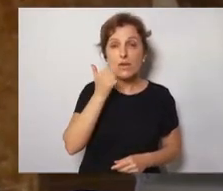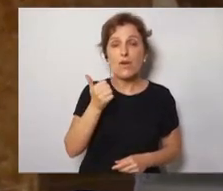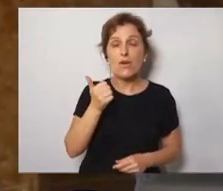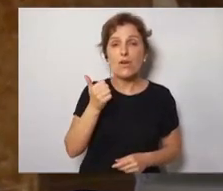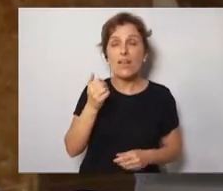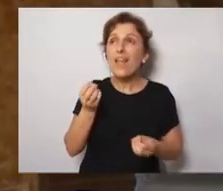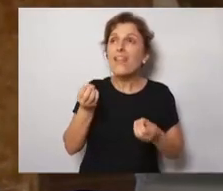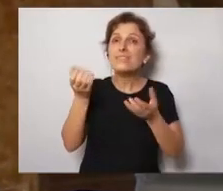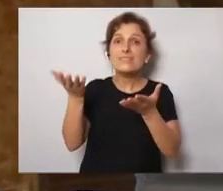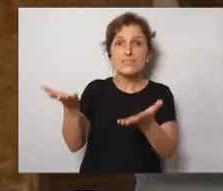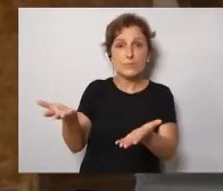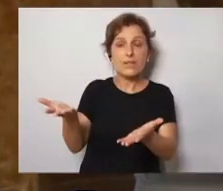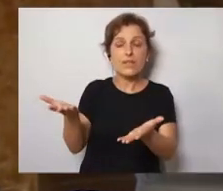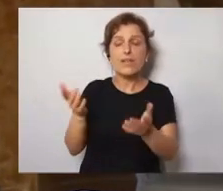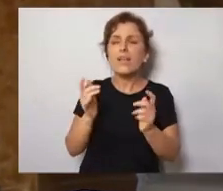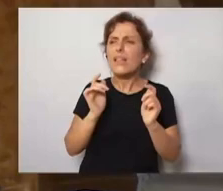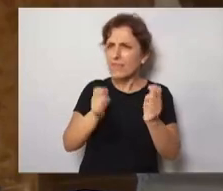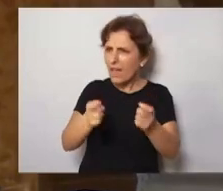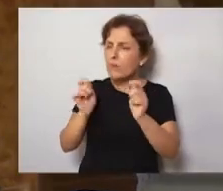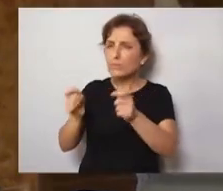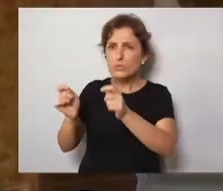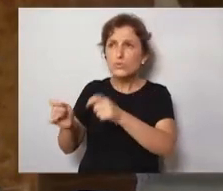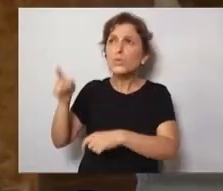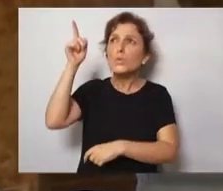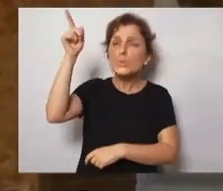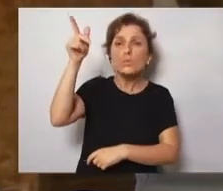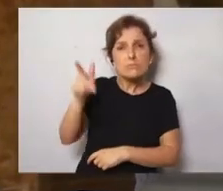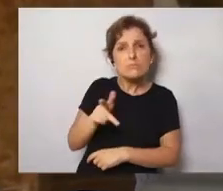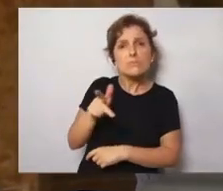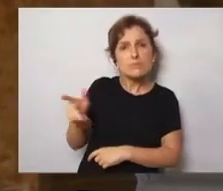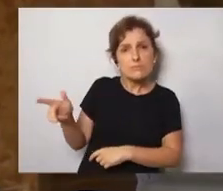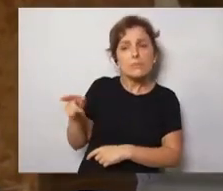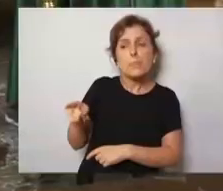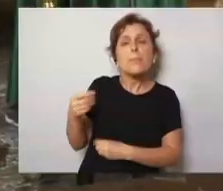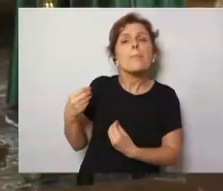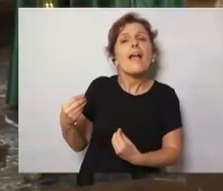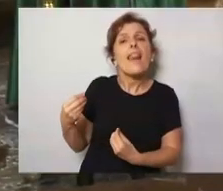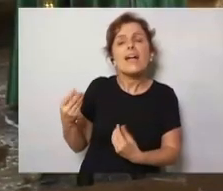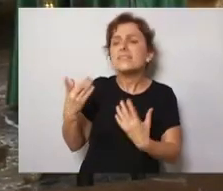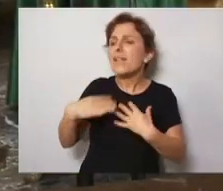causa de salvación para nosotros por jesucristo nuestro señor